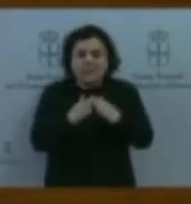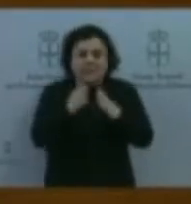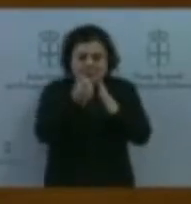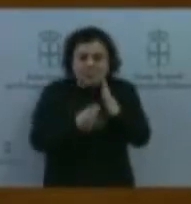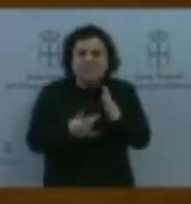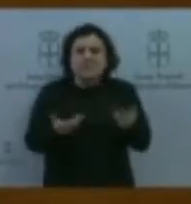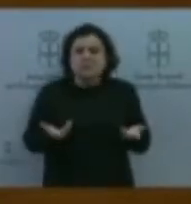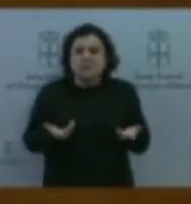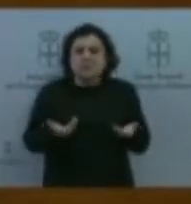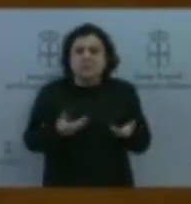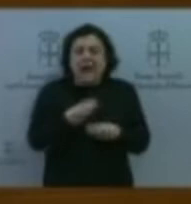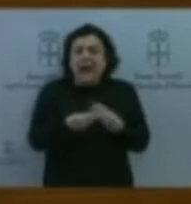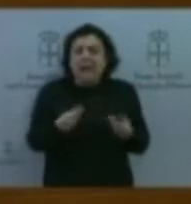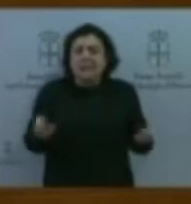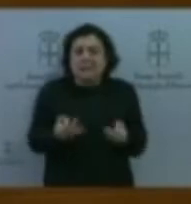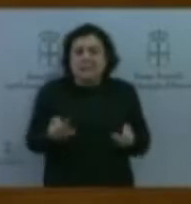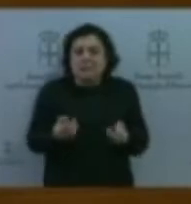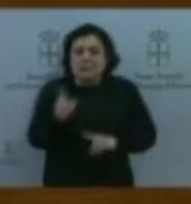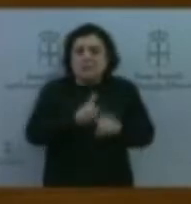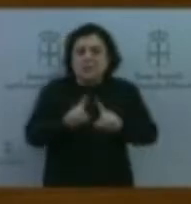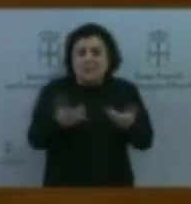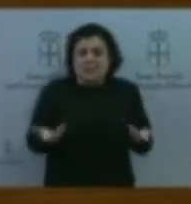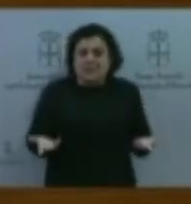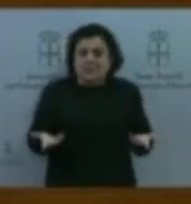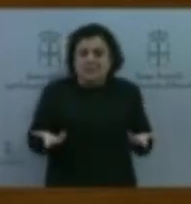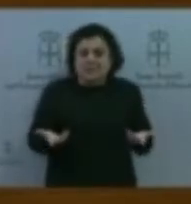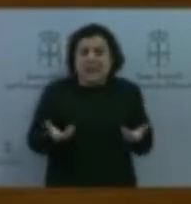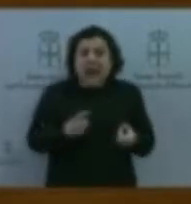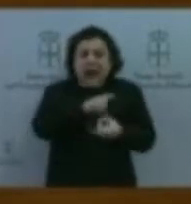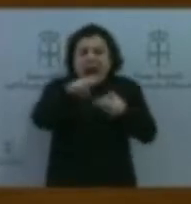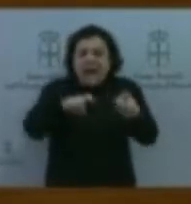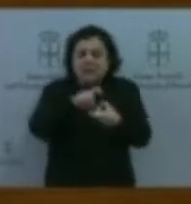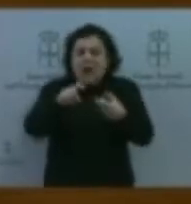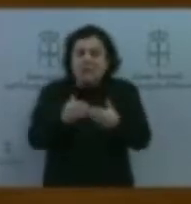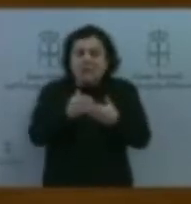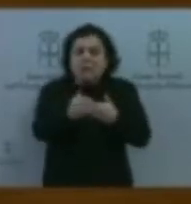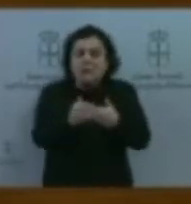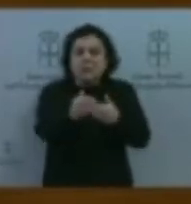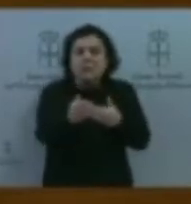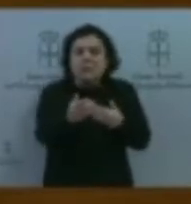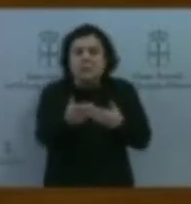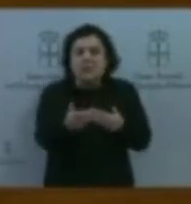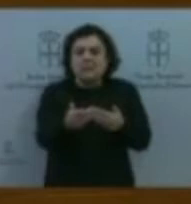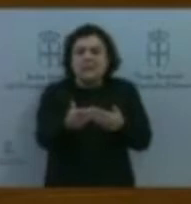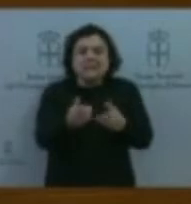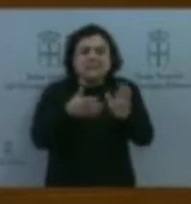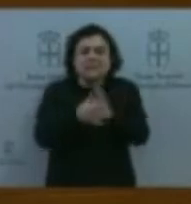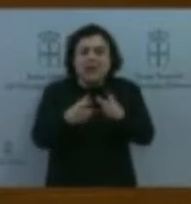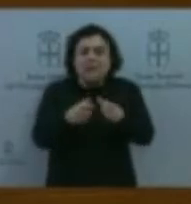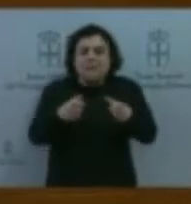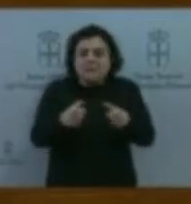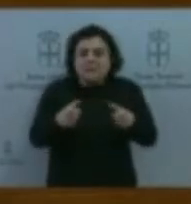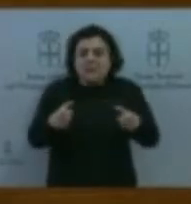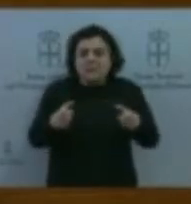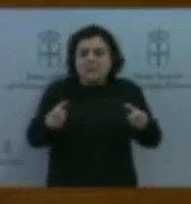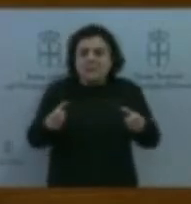afrontamos un problema que cada año que pase, a partir del año que viene, va a crecer? Cada año va a ser más grave, cada año va a ser más importante. Bueno, un